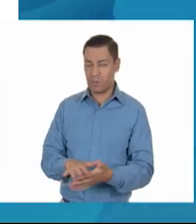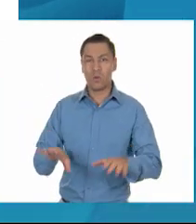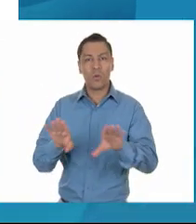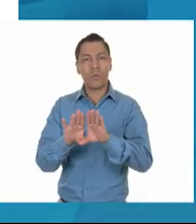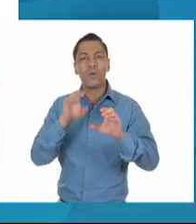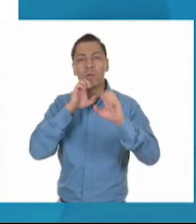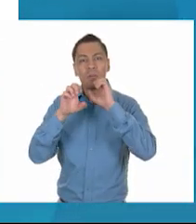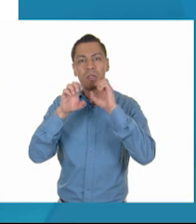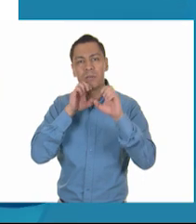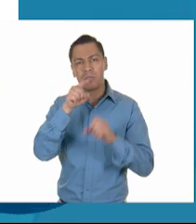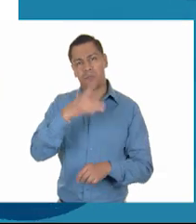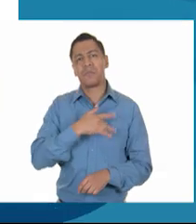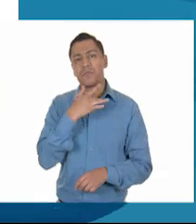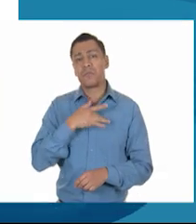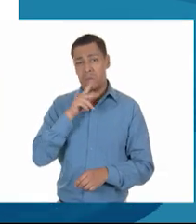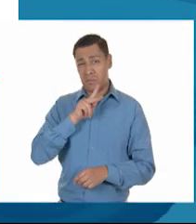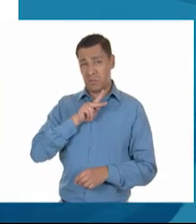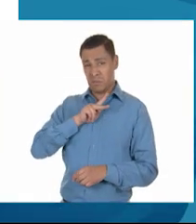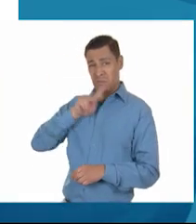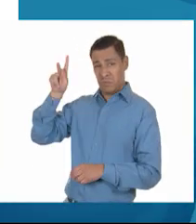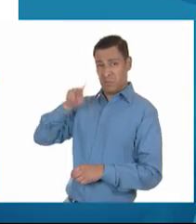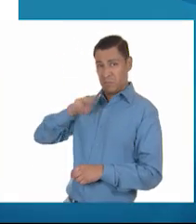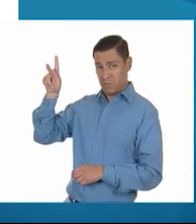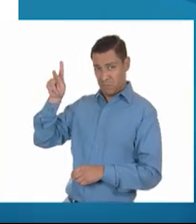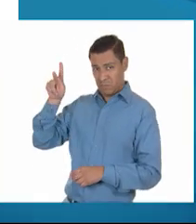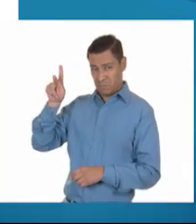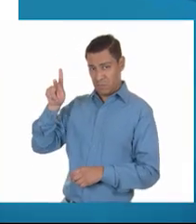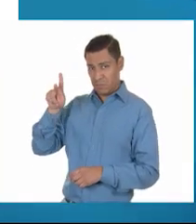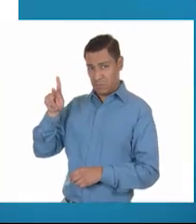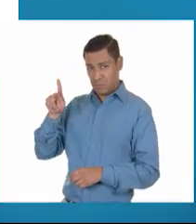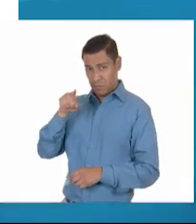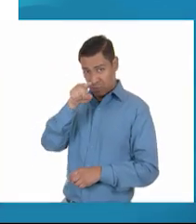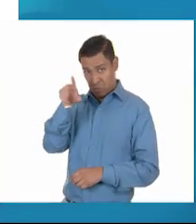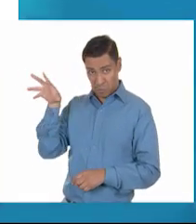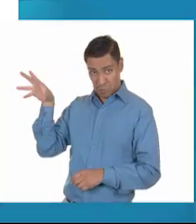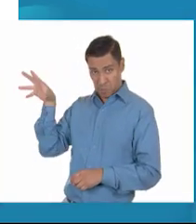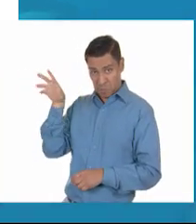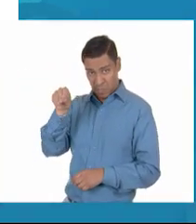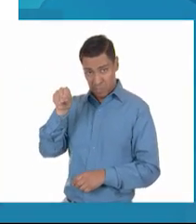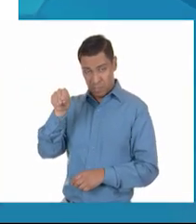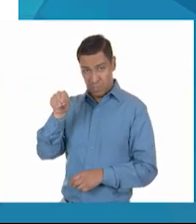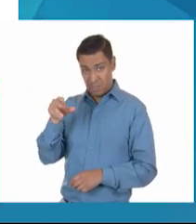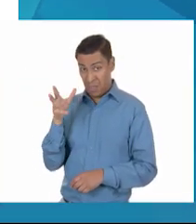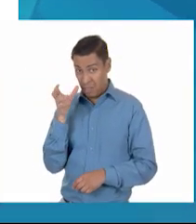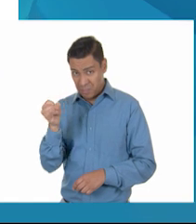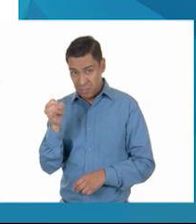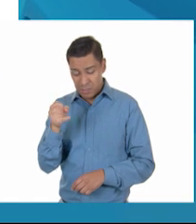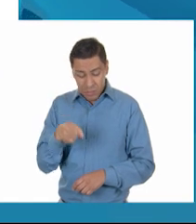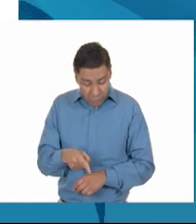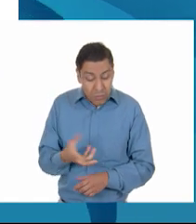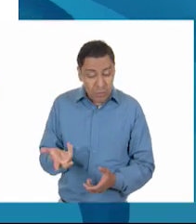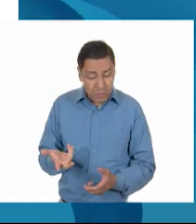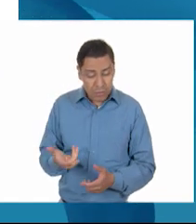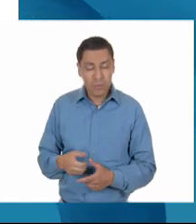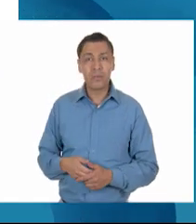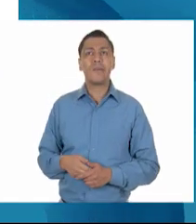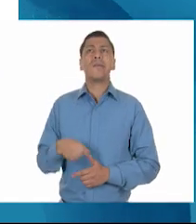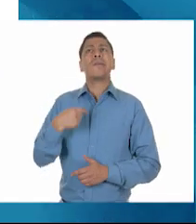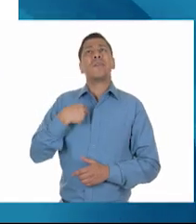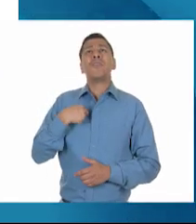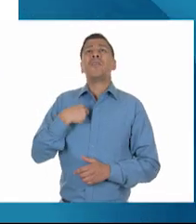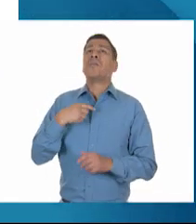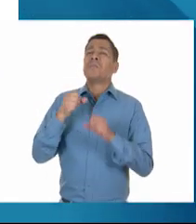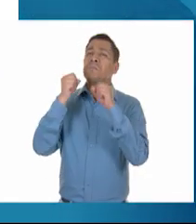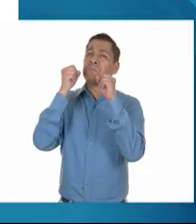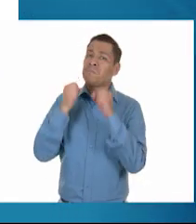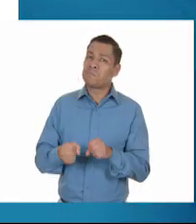piensan ustedes allá en casa? ¿Y ustedes aquí, Juan Carlos, Raulito? No estoy muy seguro, pero lo que sí